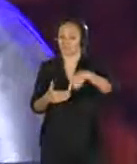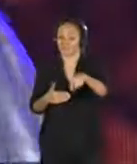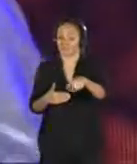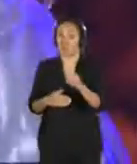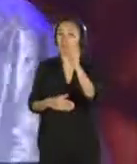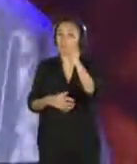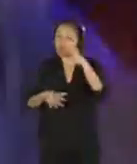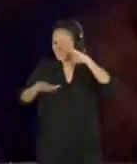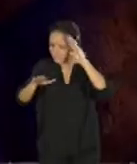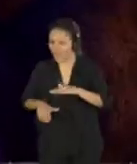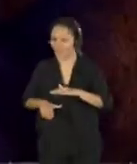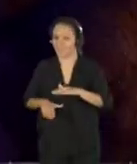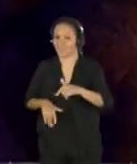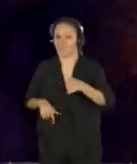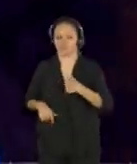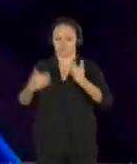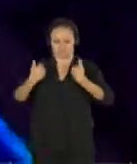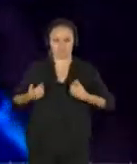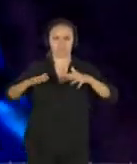creerás. Y estoy aquí.